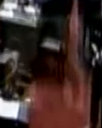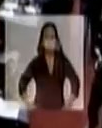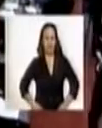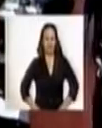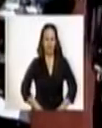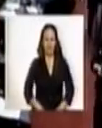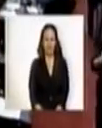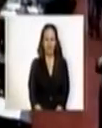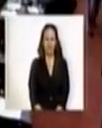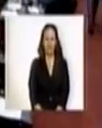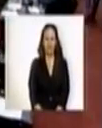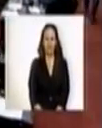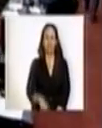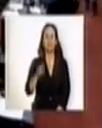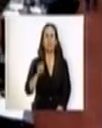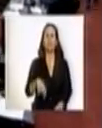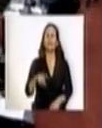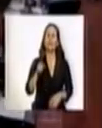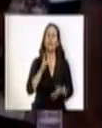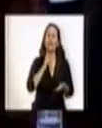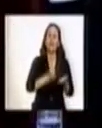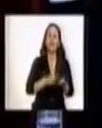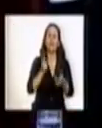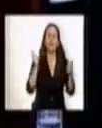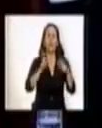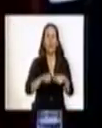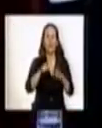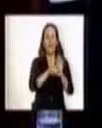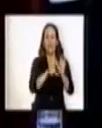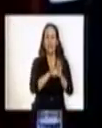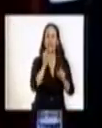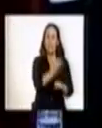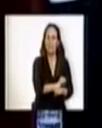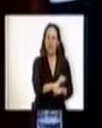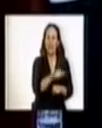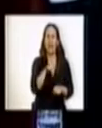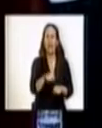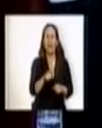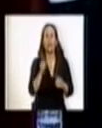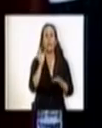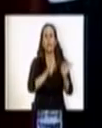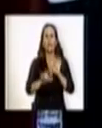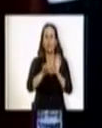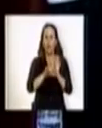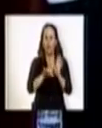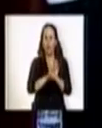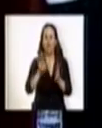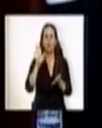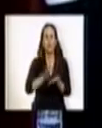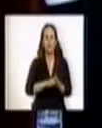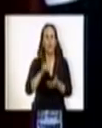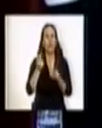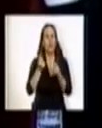Está de vuelta el director, porque hay un círculo, ahí está Carrió. Hay un círculo cuando ella se levanta y pasa. Ahí pasa al lado suyo, es cuando le dice algo a